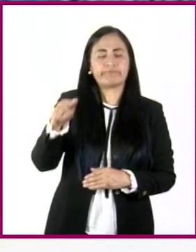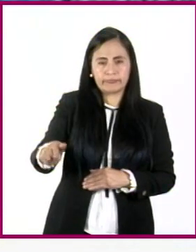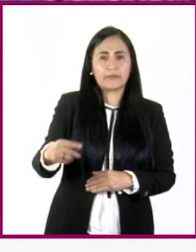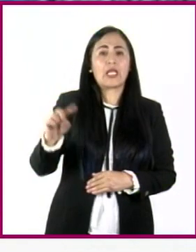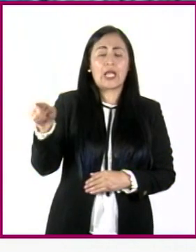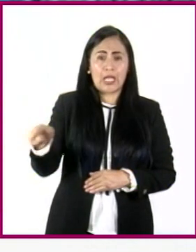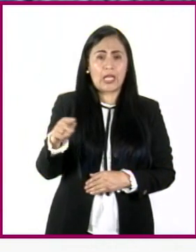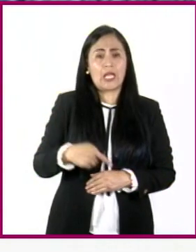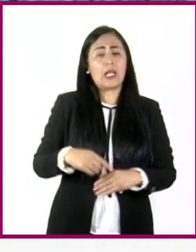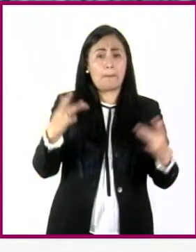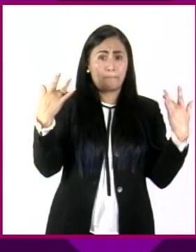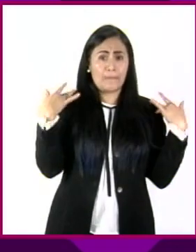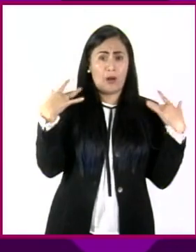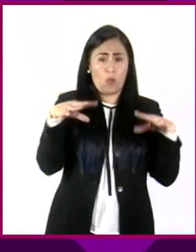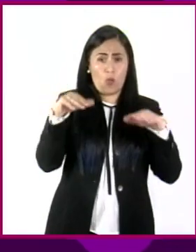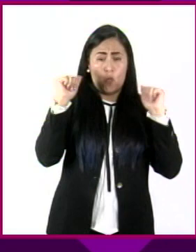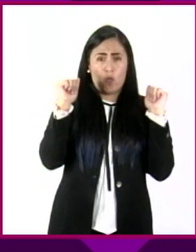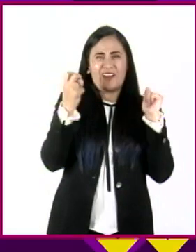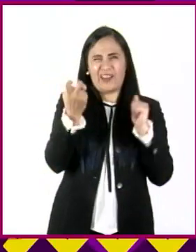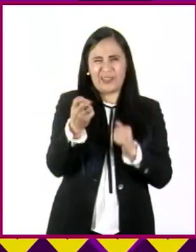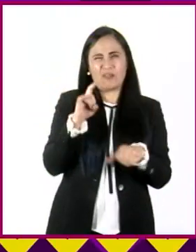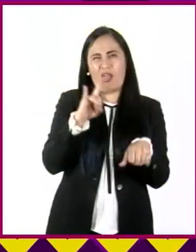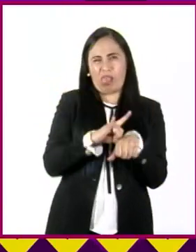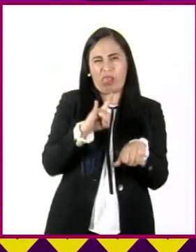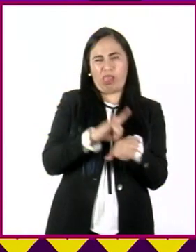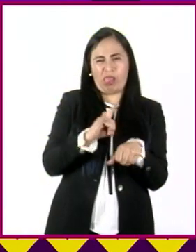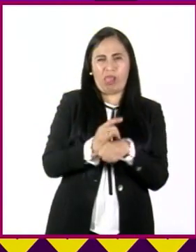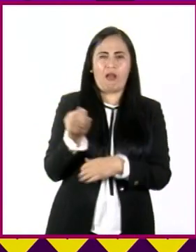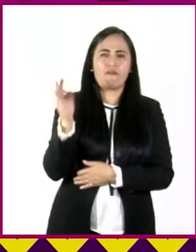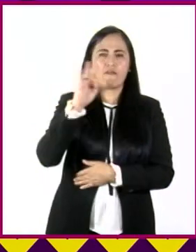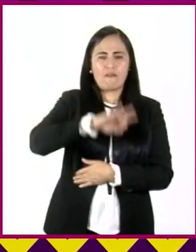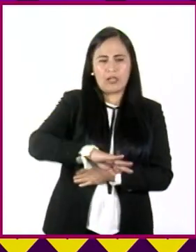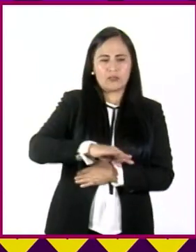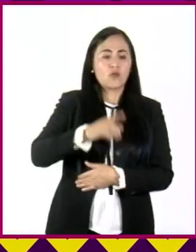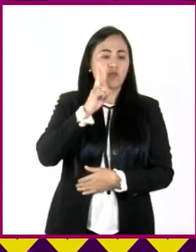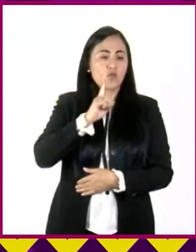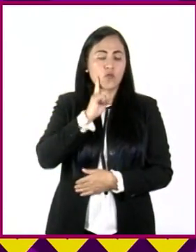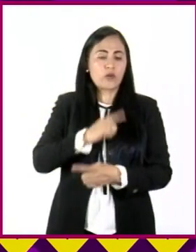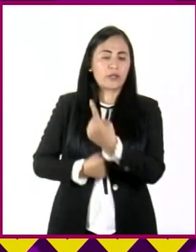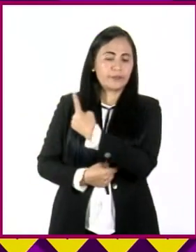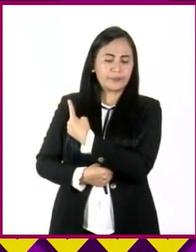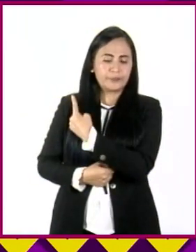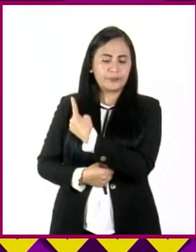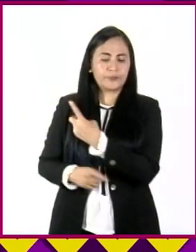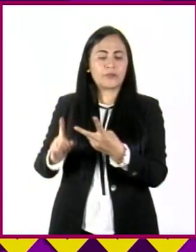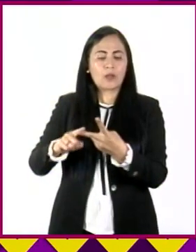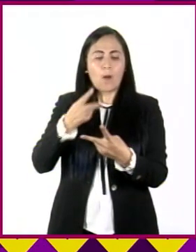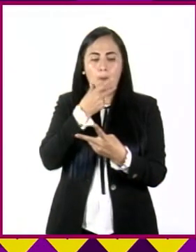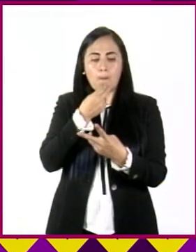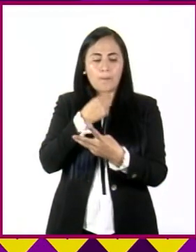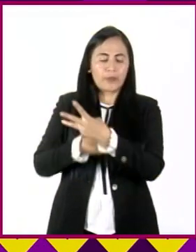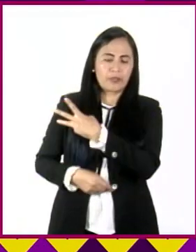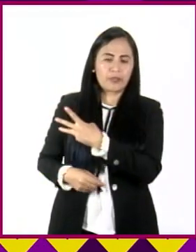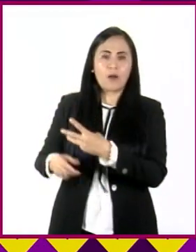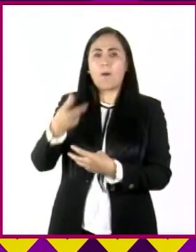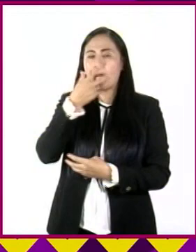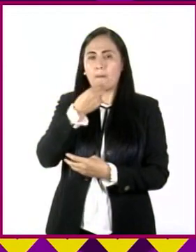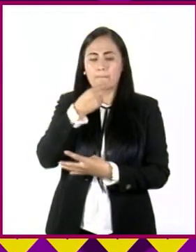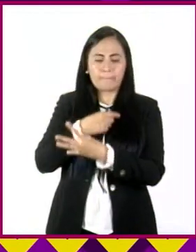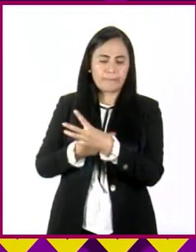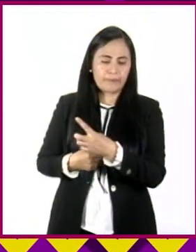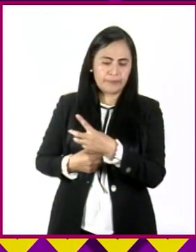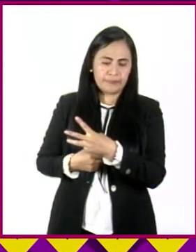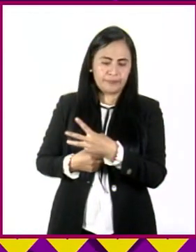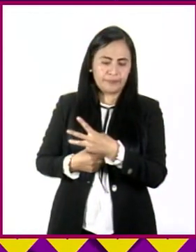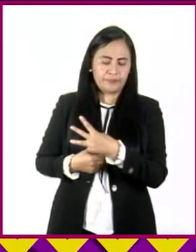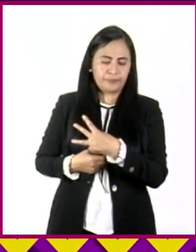poder imparcial es falso. Por su parte, Evelina Danino, Alberto Olvera y Aldo Panfichi, en